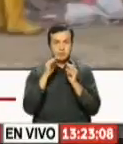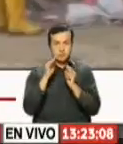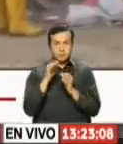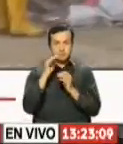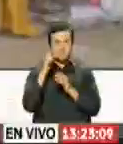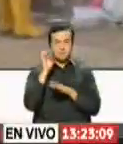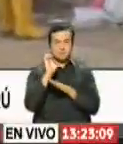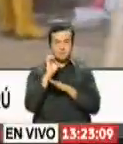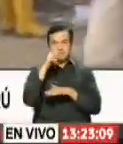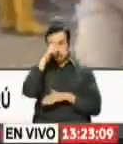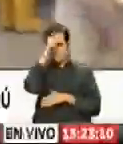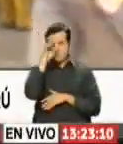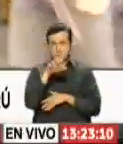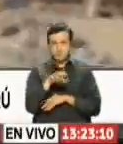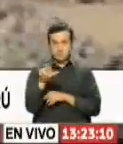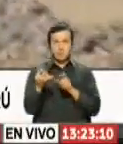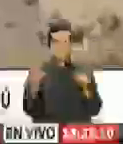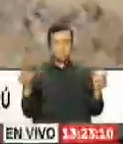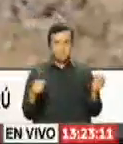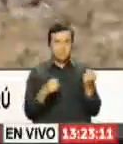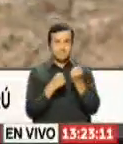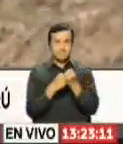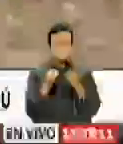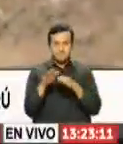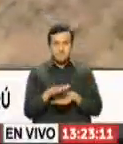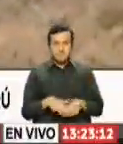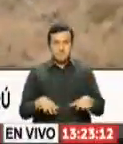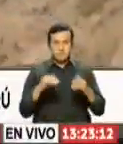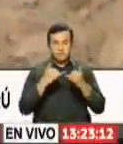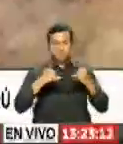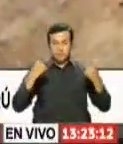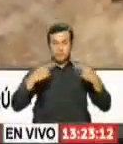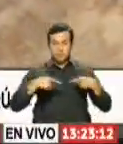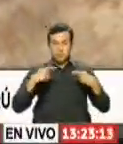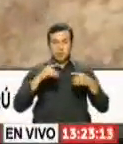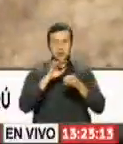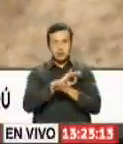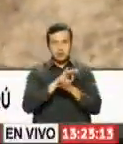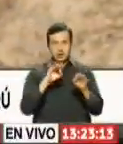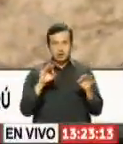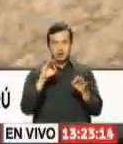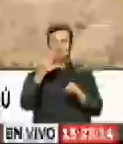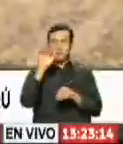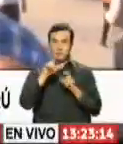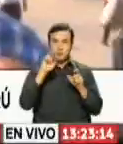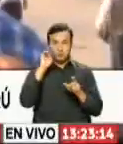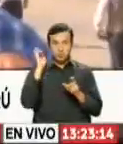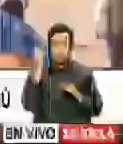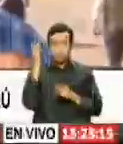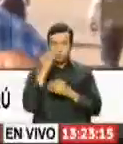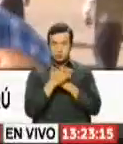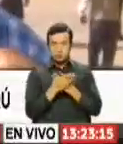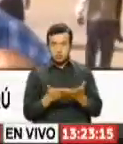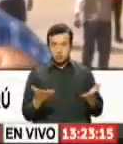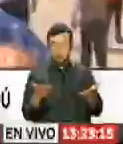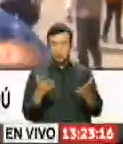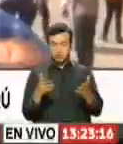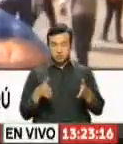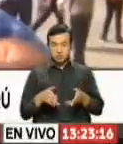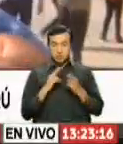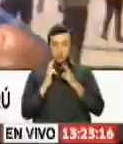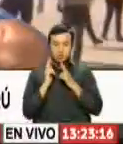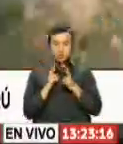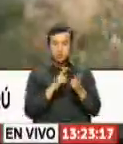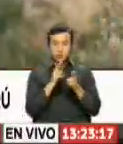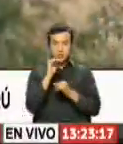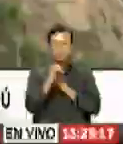Ecuador-Perú. La ciudadanía se une para cambiar la imagen de la frontera sur y así atraer a los turistas. Este canal internacional tiene que ser